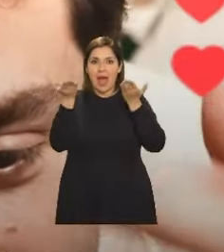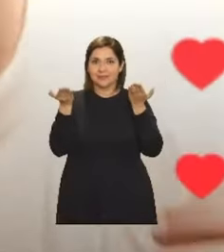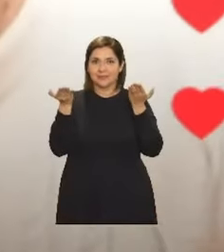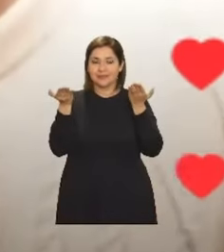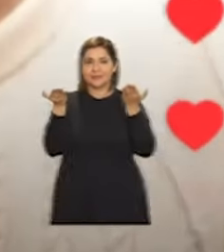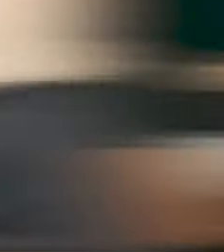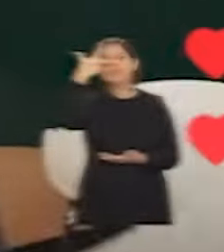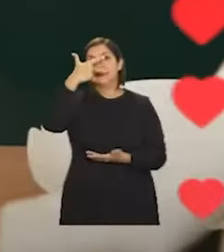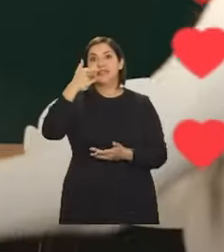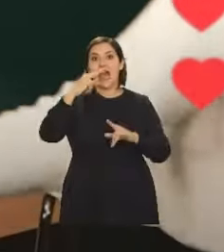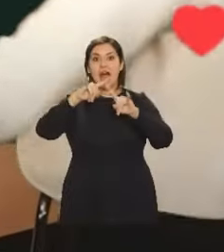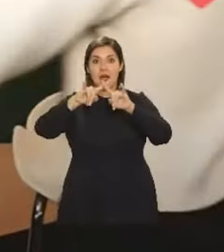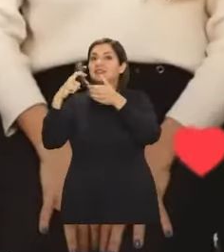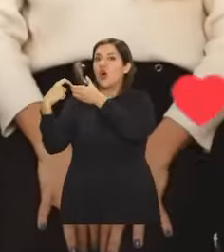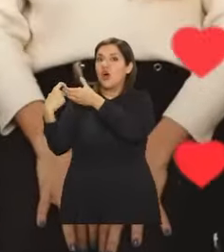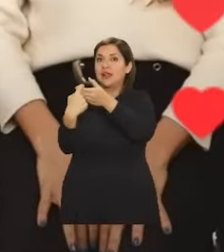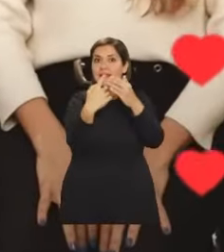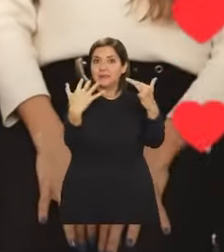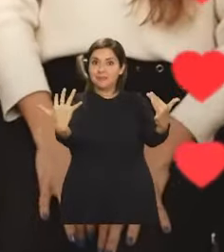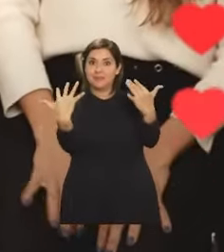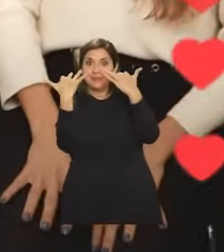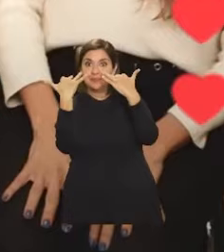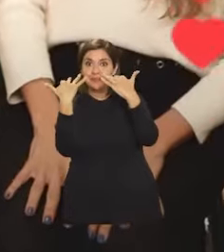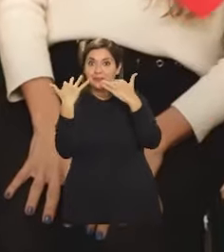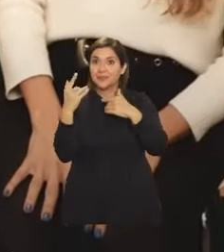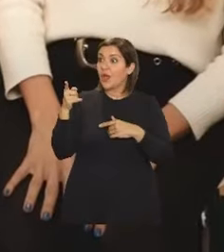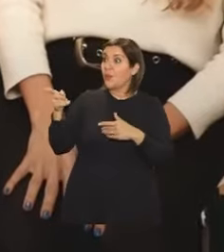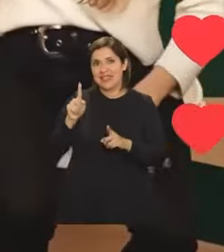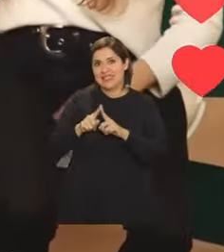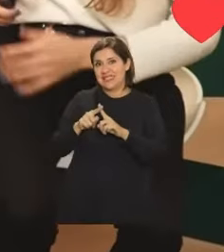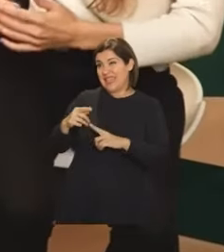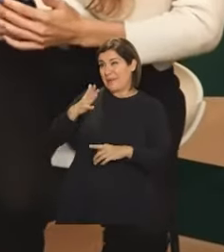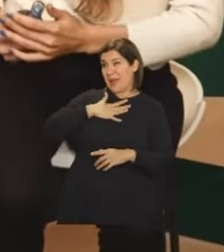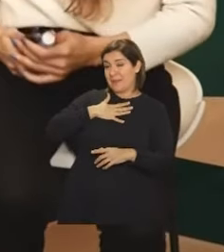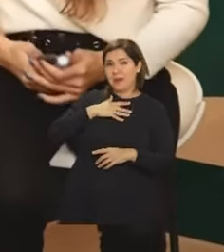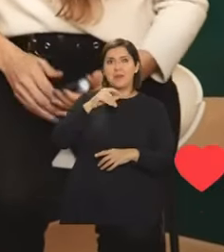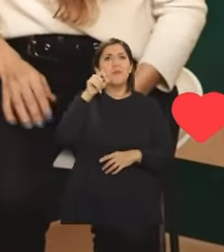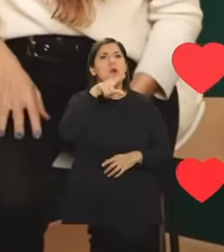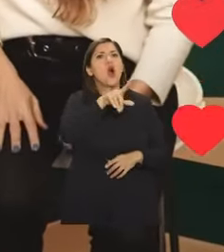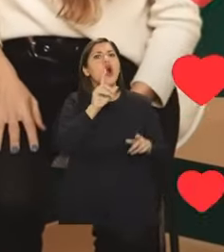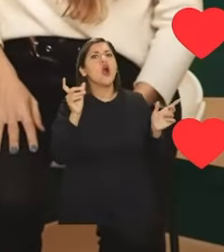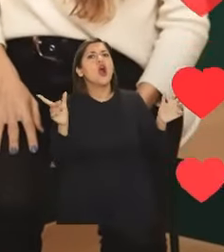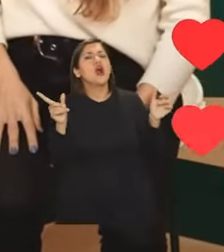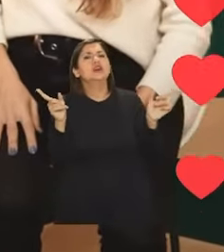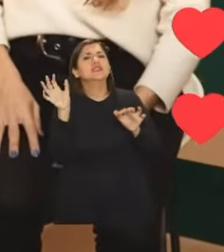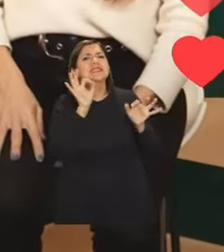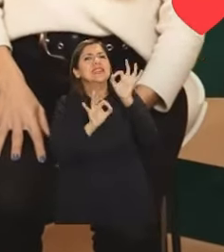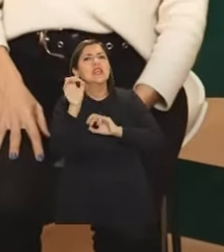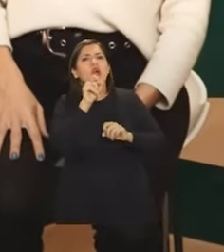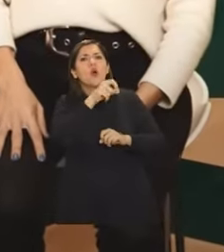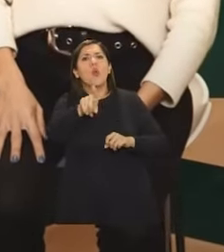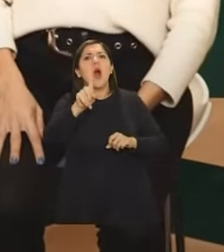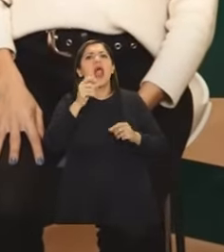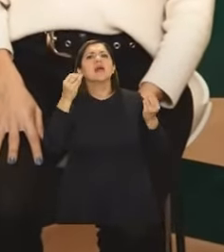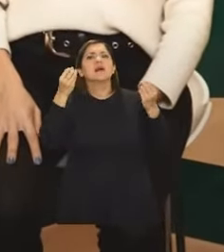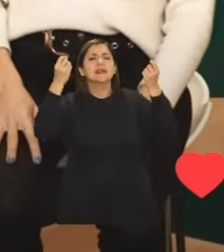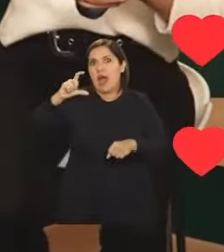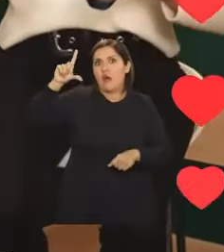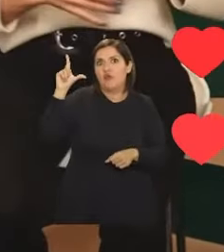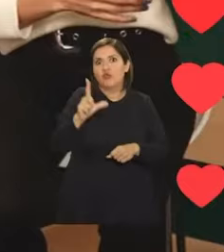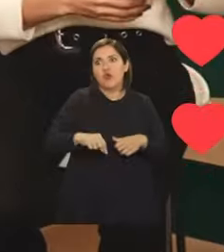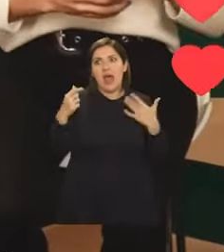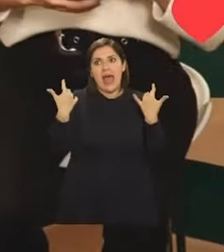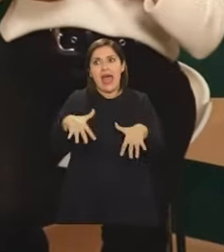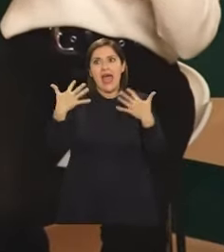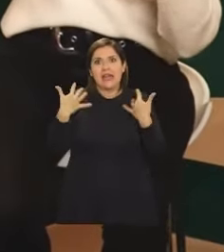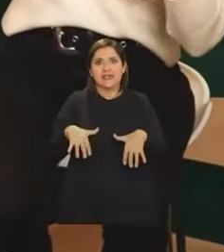Mira la diferencia Hola kiki qué perao bien Qué signo sos yo soy Capricornio con ascendente en aries y Luna en tauro